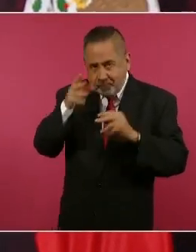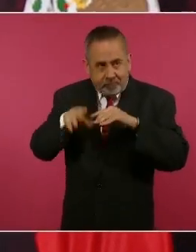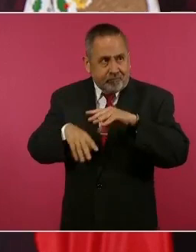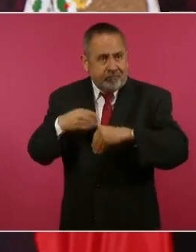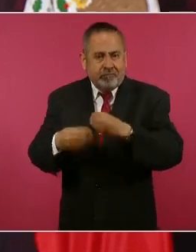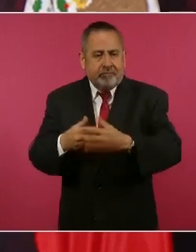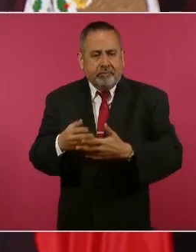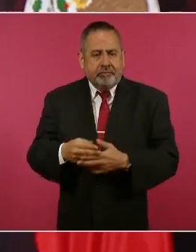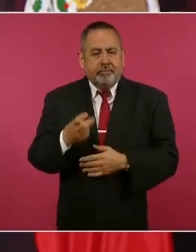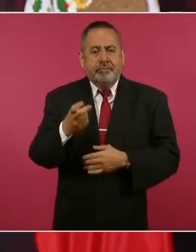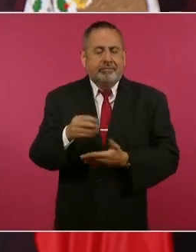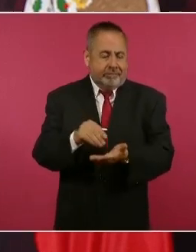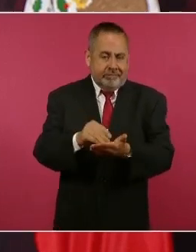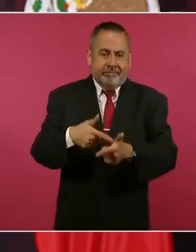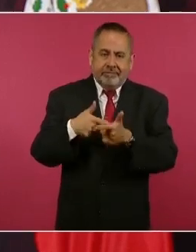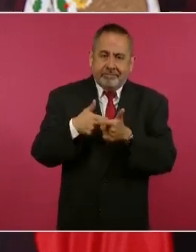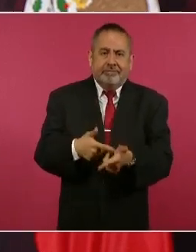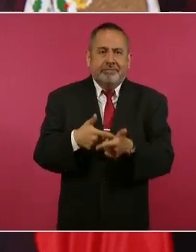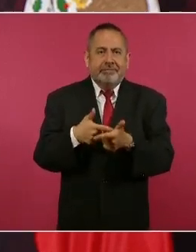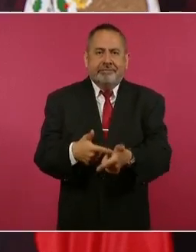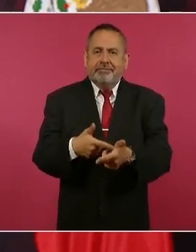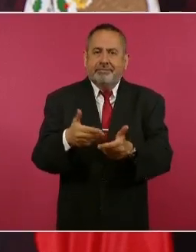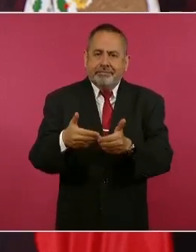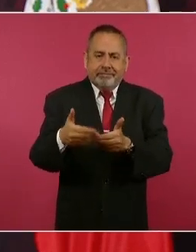Entonces, eso va a continuar.